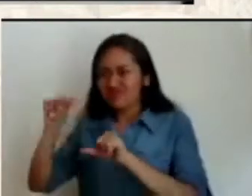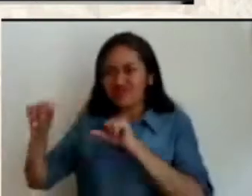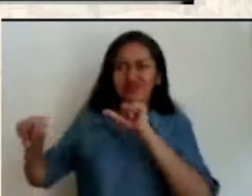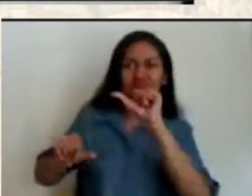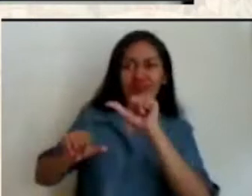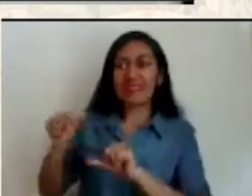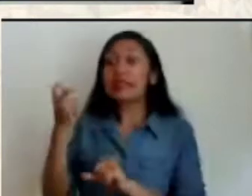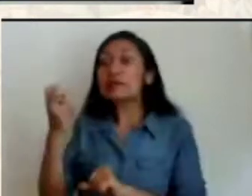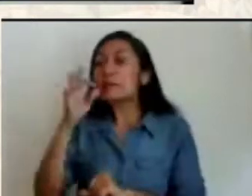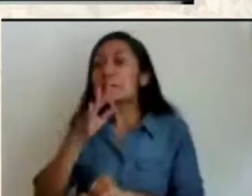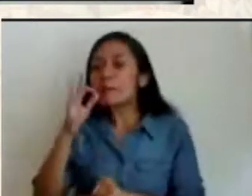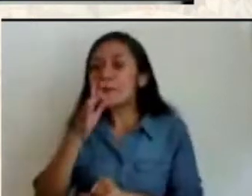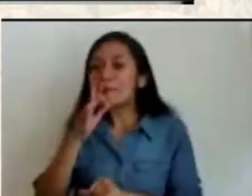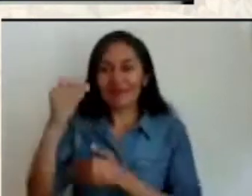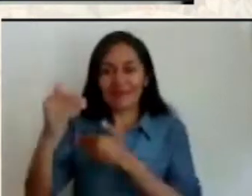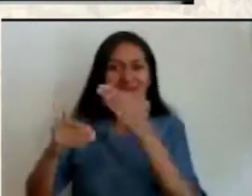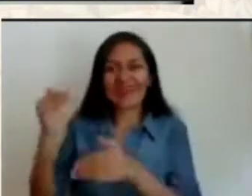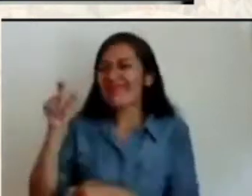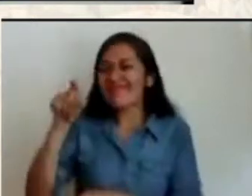de carnaval en otros sitios de Europa.